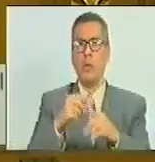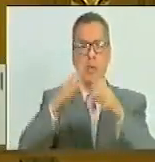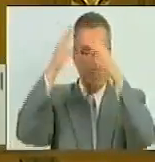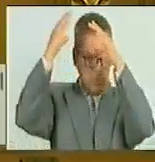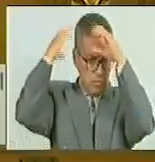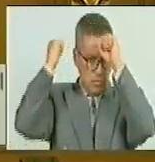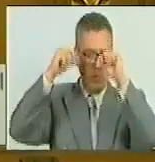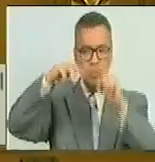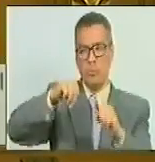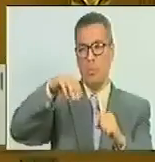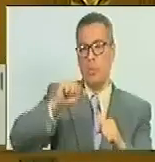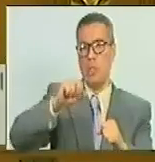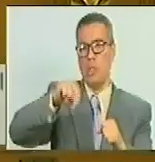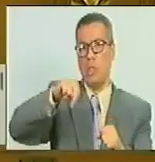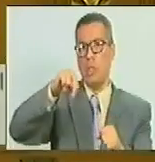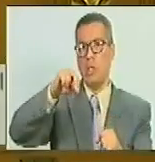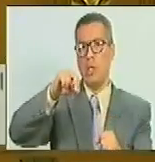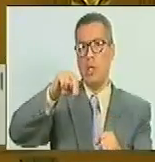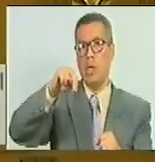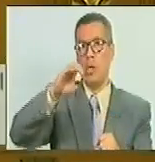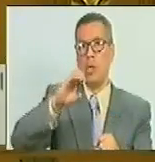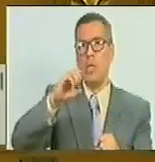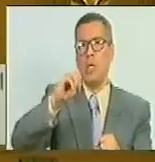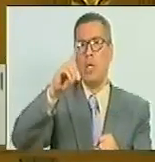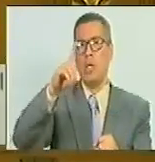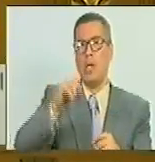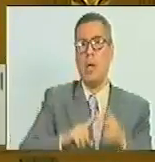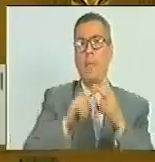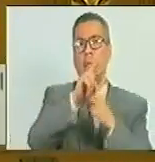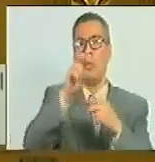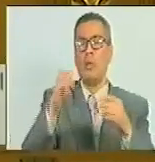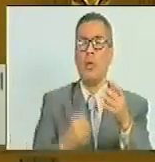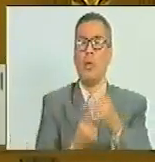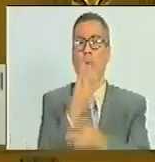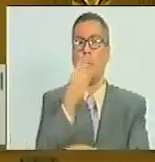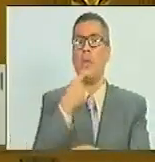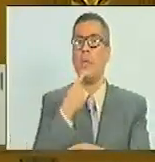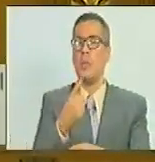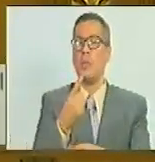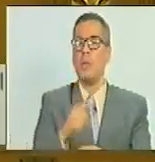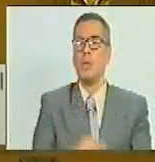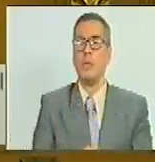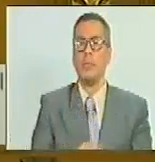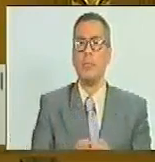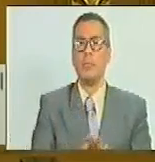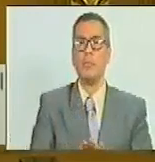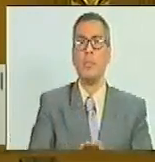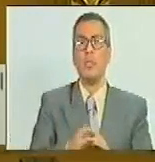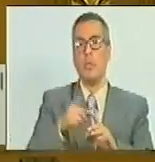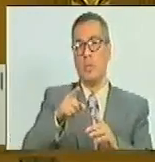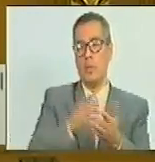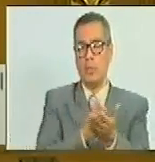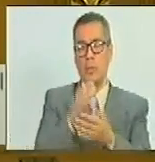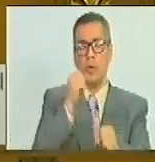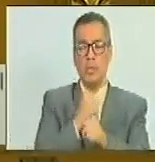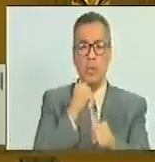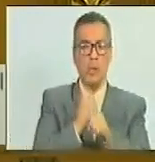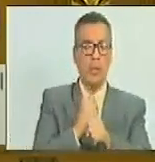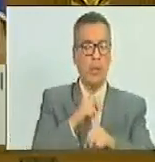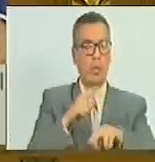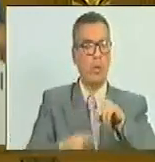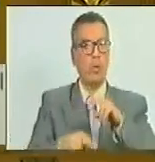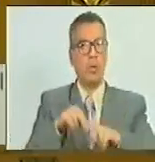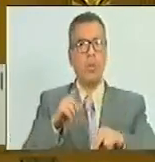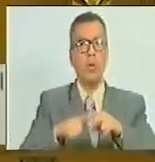embajador Moncada aquí, el 22 de mayo. Él decía algo como: debemos trabajar por la